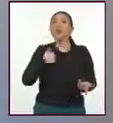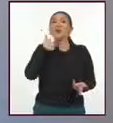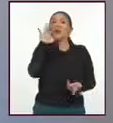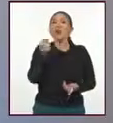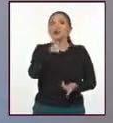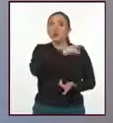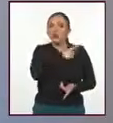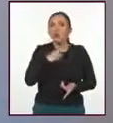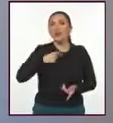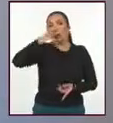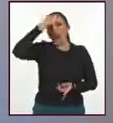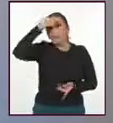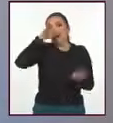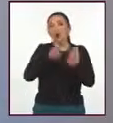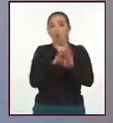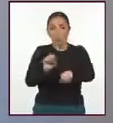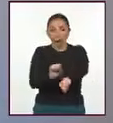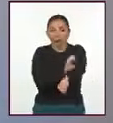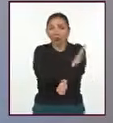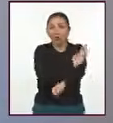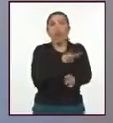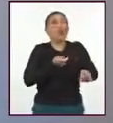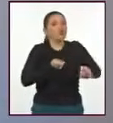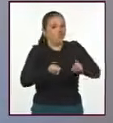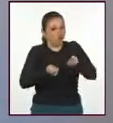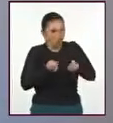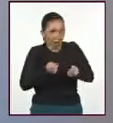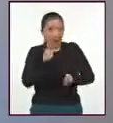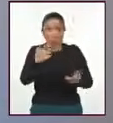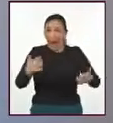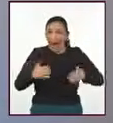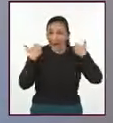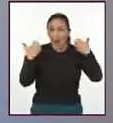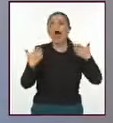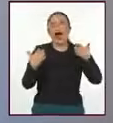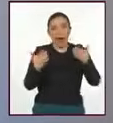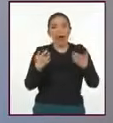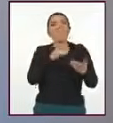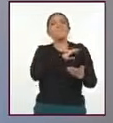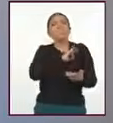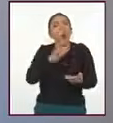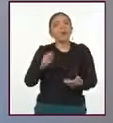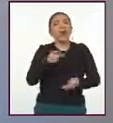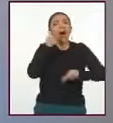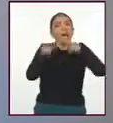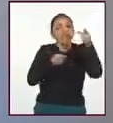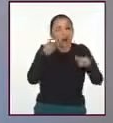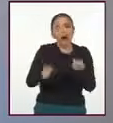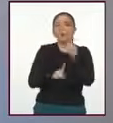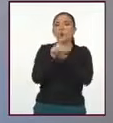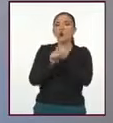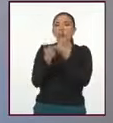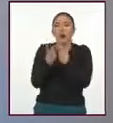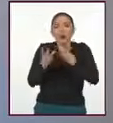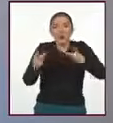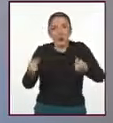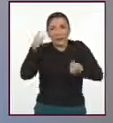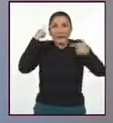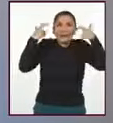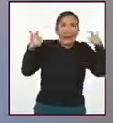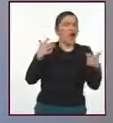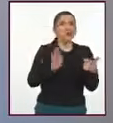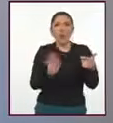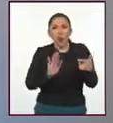sus emociones, que si se enoja lo pueda hablar, que resuelva problemas, que no se estrese. Sin embargo, a veces